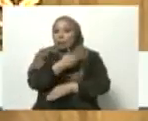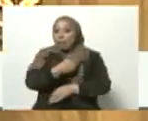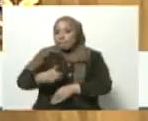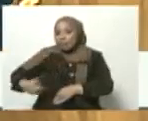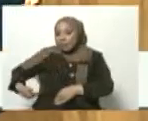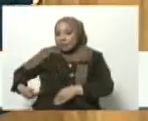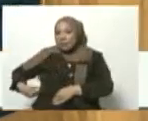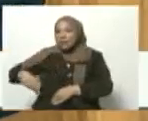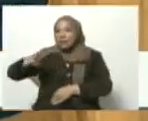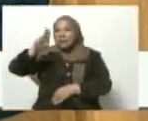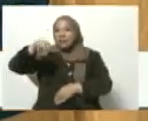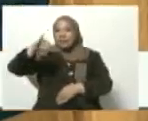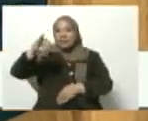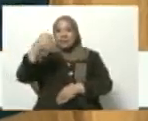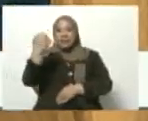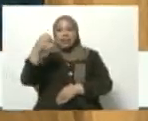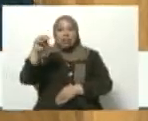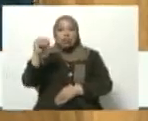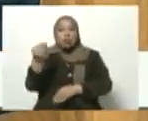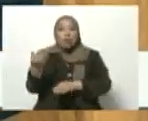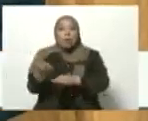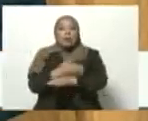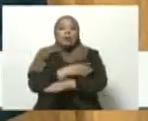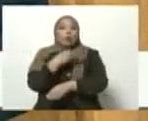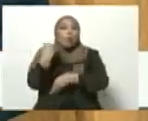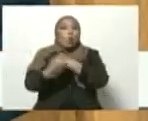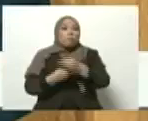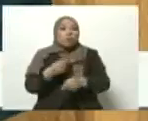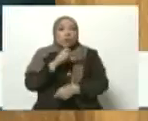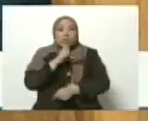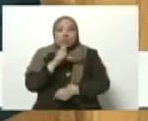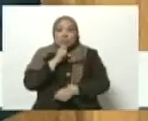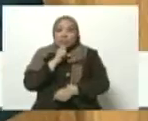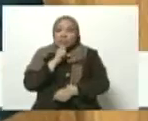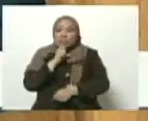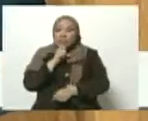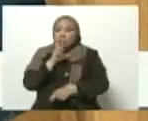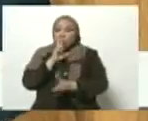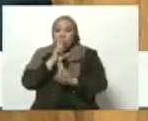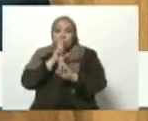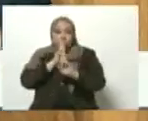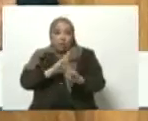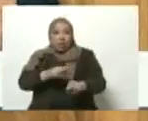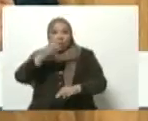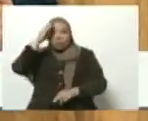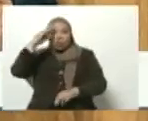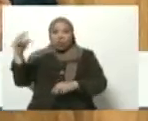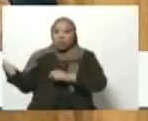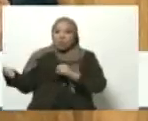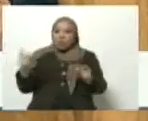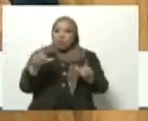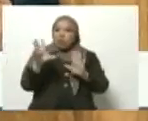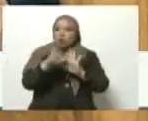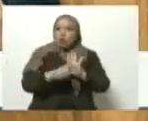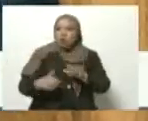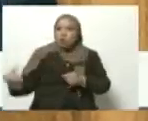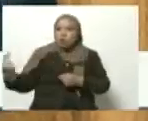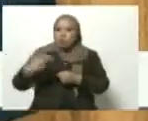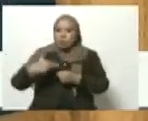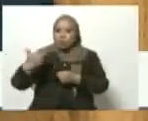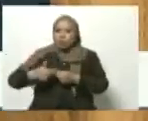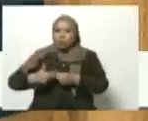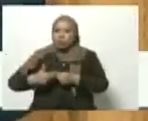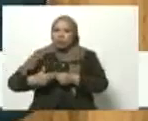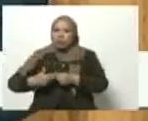Venezuela si esta situación se pone más difícil y el gobierno venezolano no responde. Invadimos y le damos un golpe de Estado y le quitamos el petróleo y se acabó. Esa es